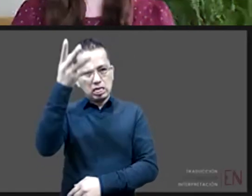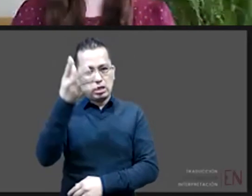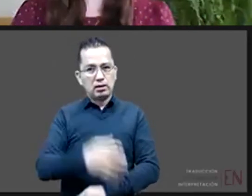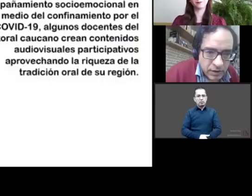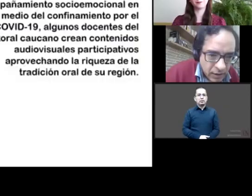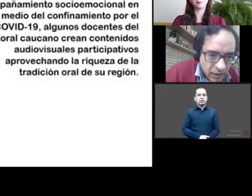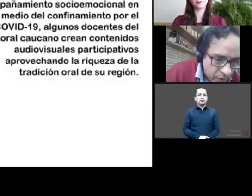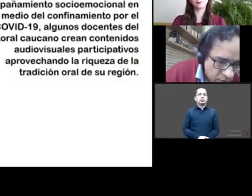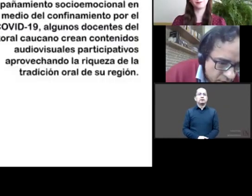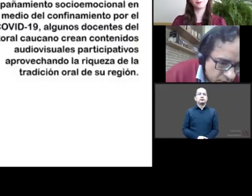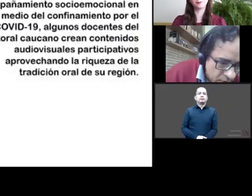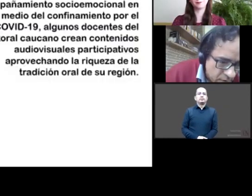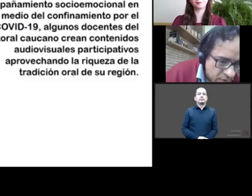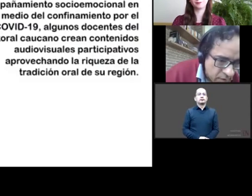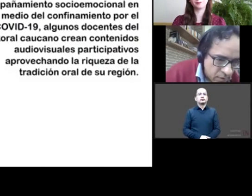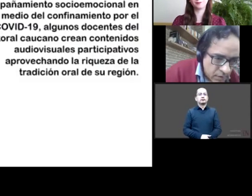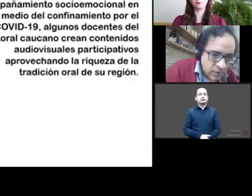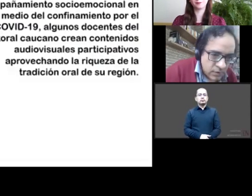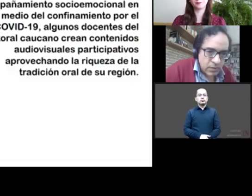Voy a intentarlo de nuevo.